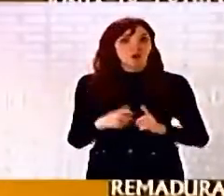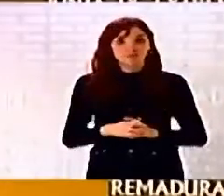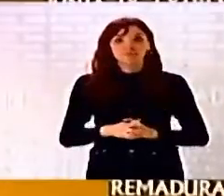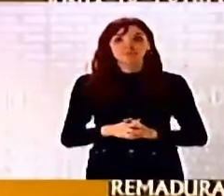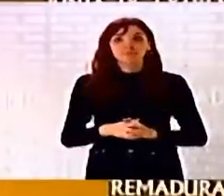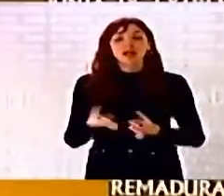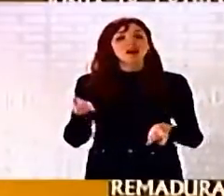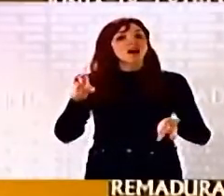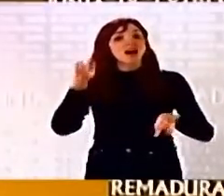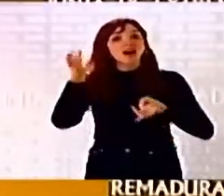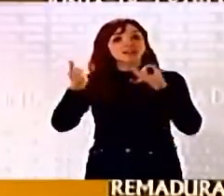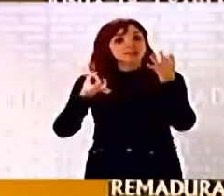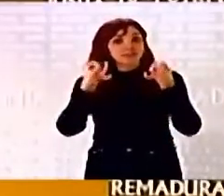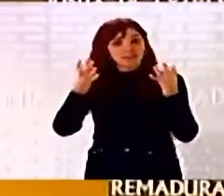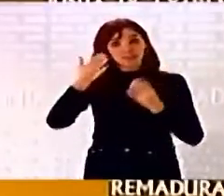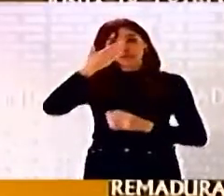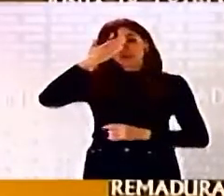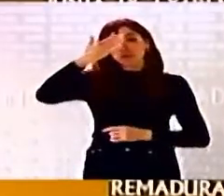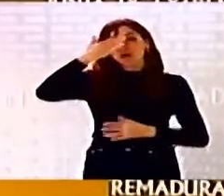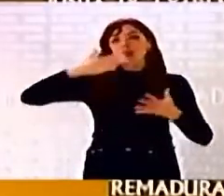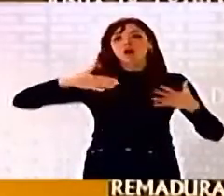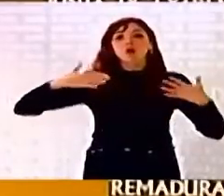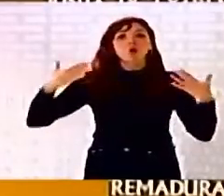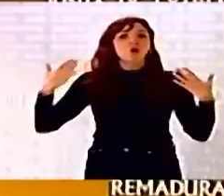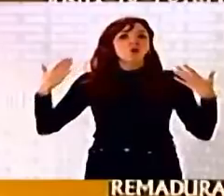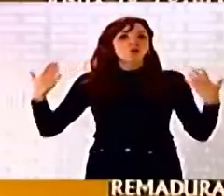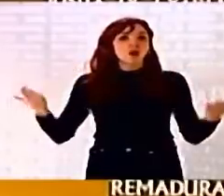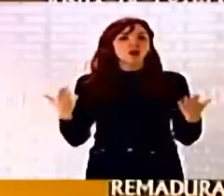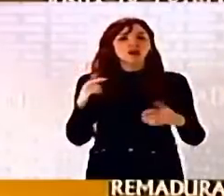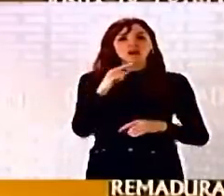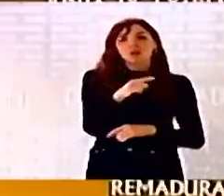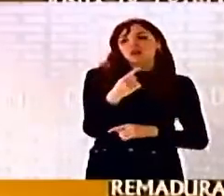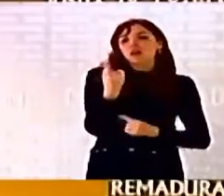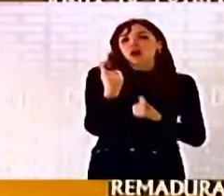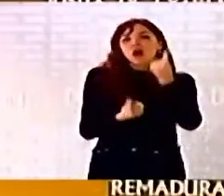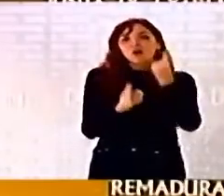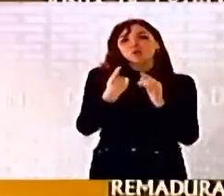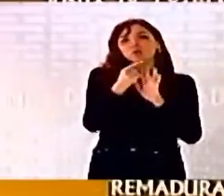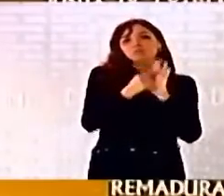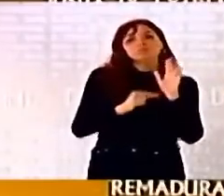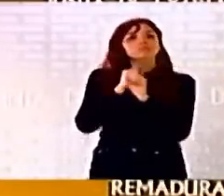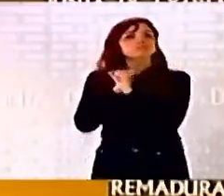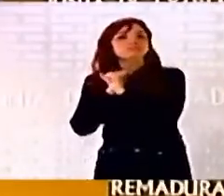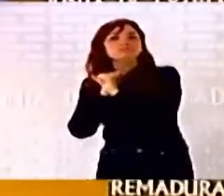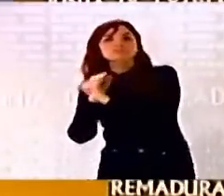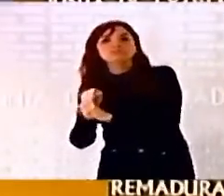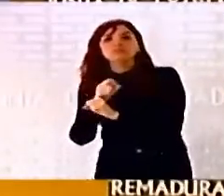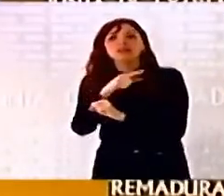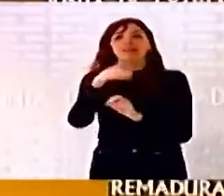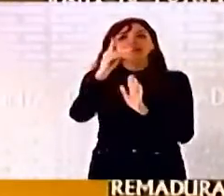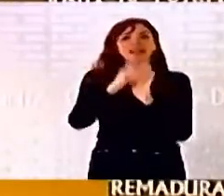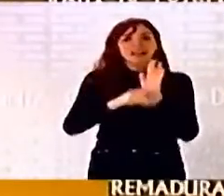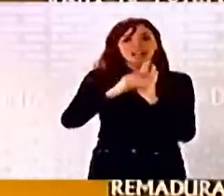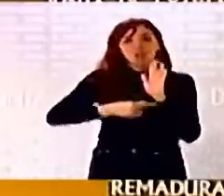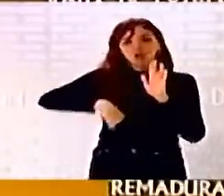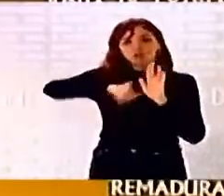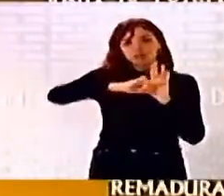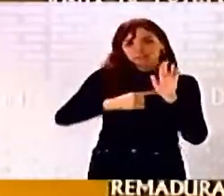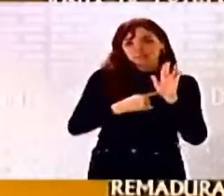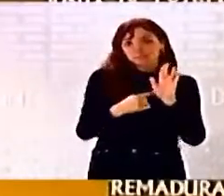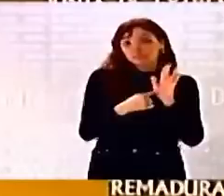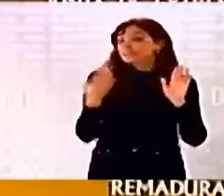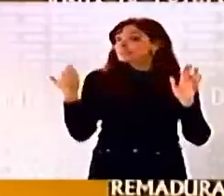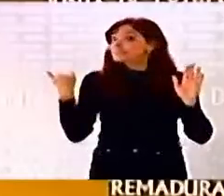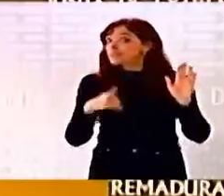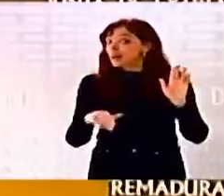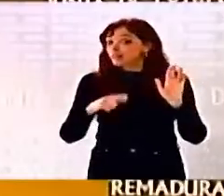actividad fundamental se correspondiera con alguno de los epígrafes contenidos en aquel decreto. Una vez